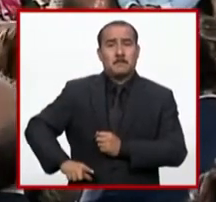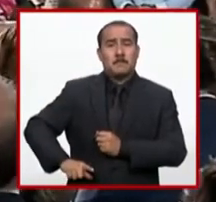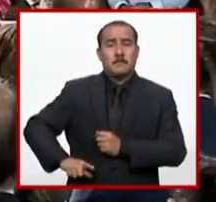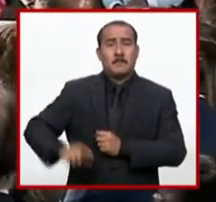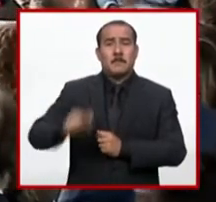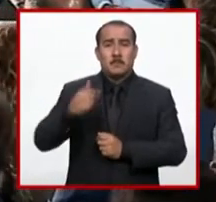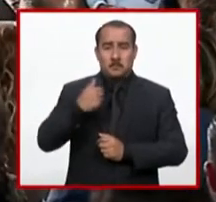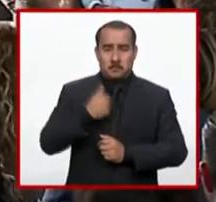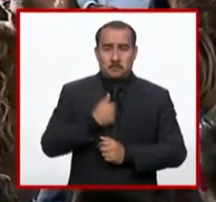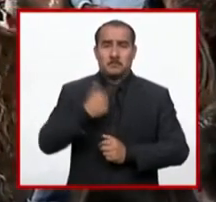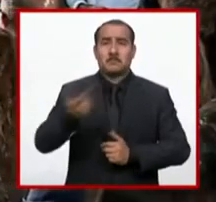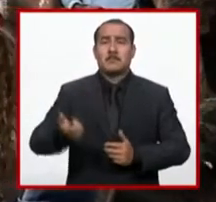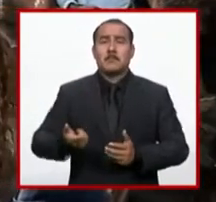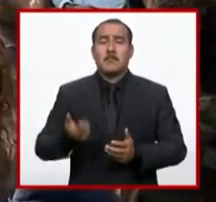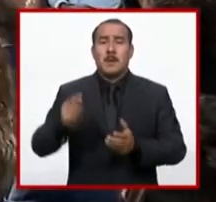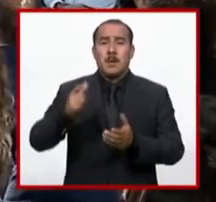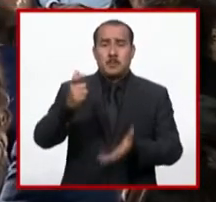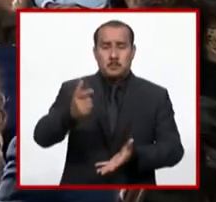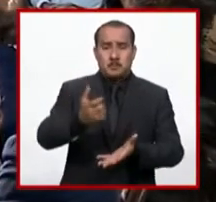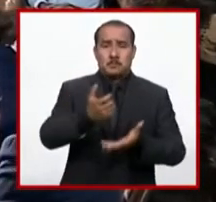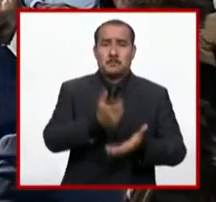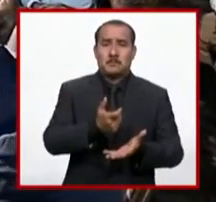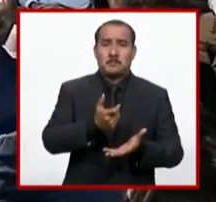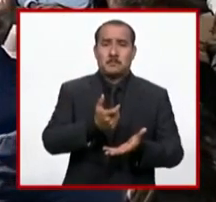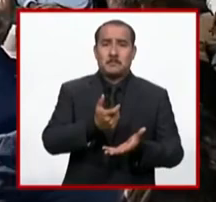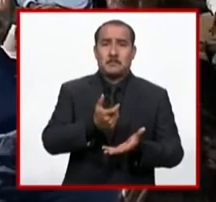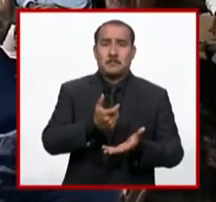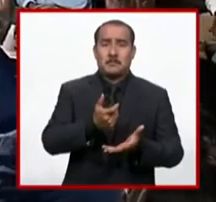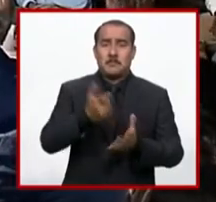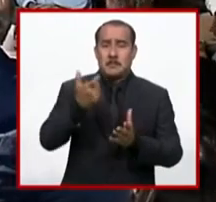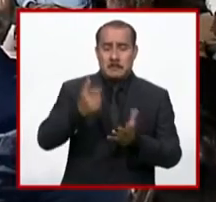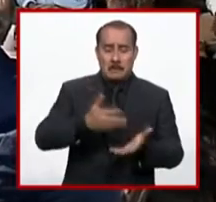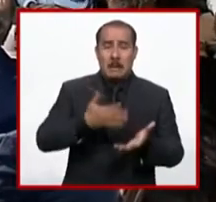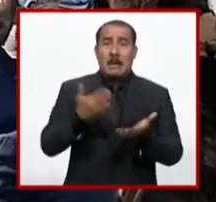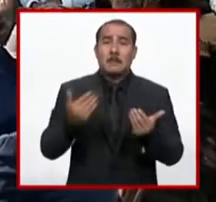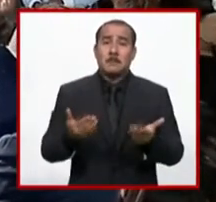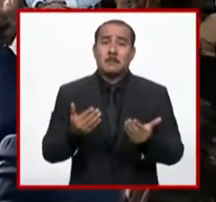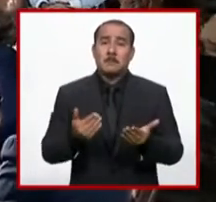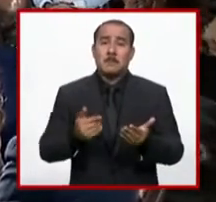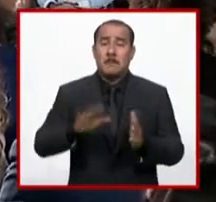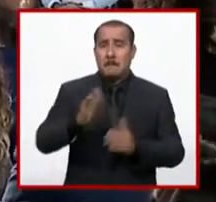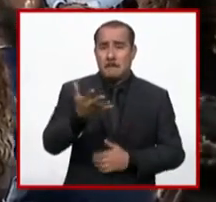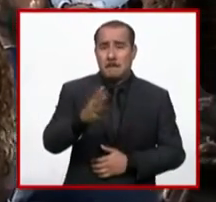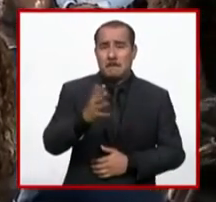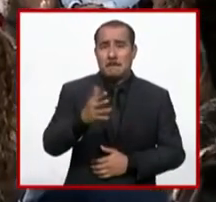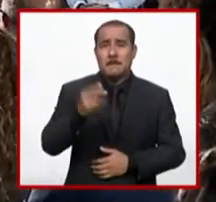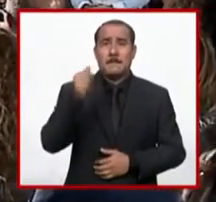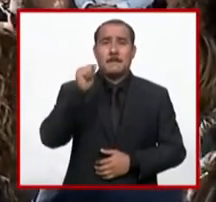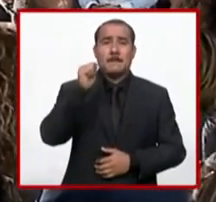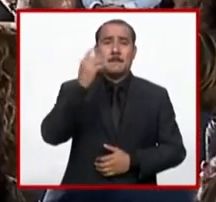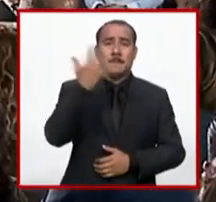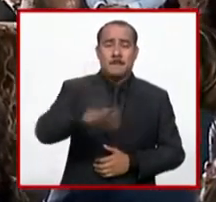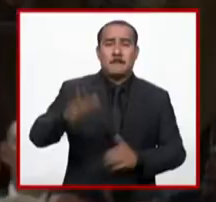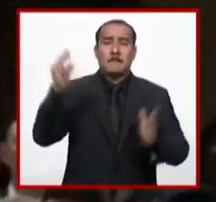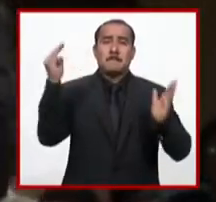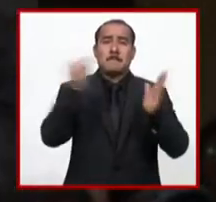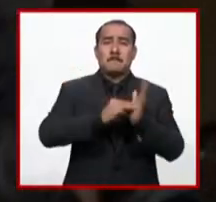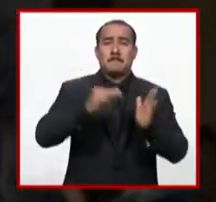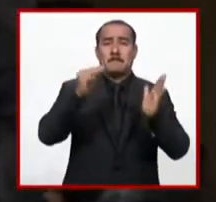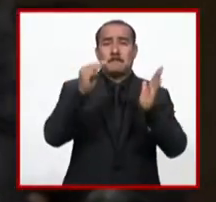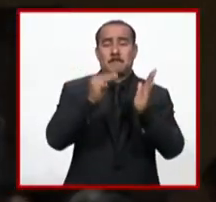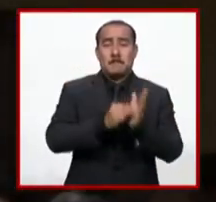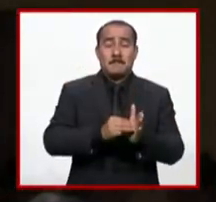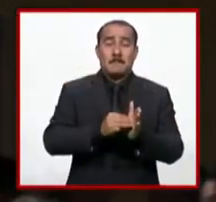heredamos una nómina sin suficiencia presupuestal de más o menos 10 mil